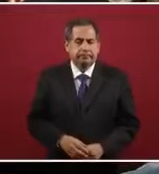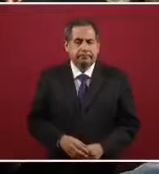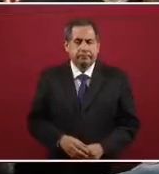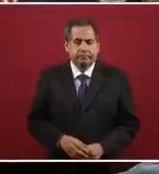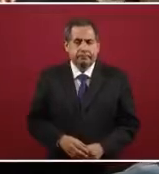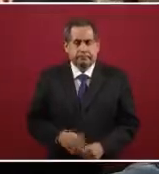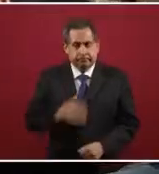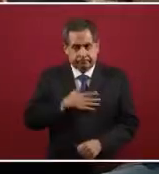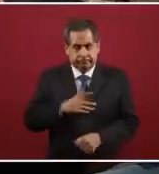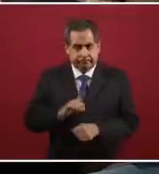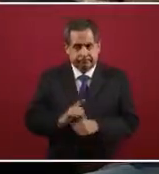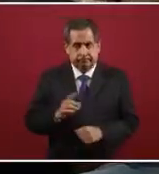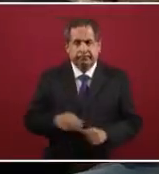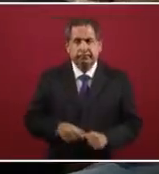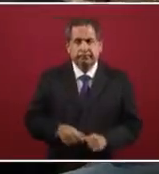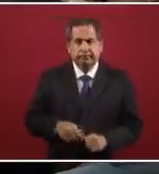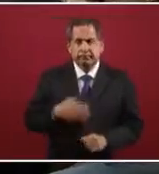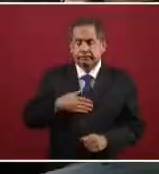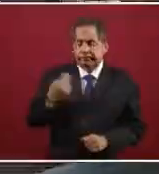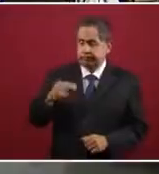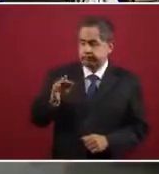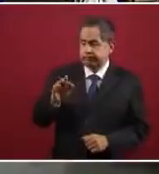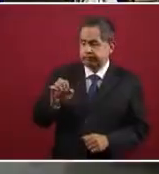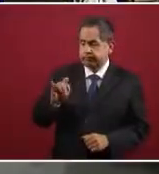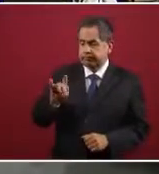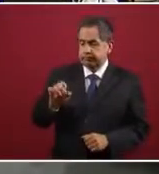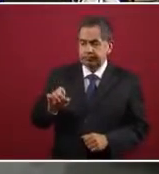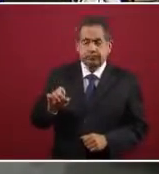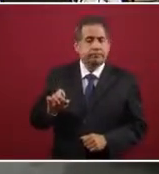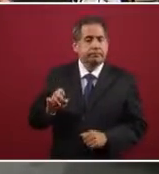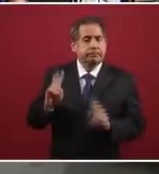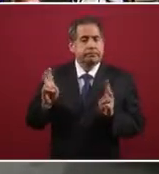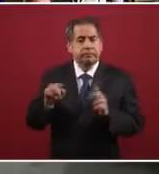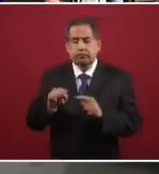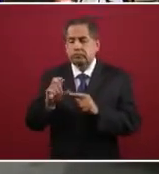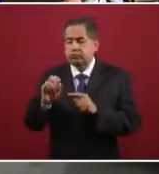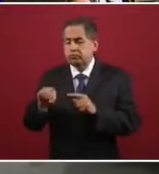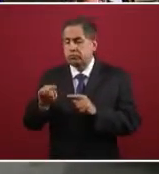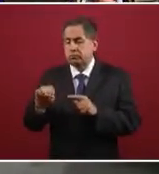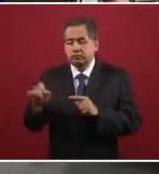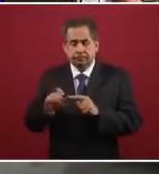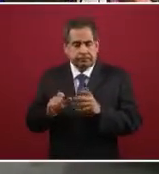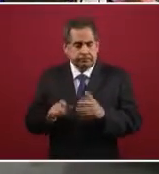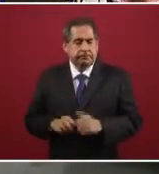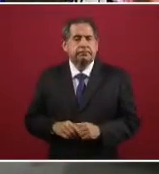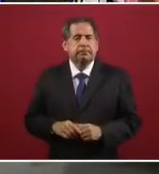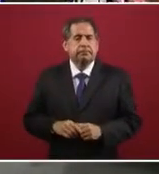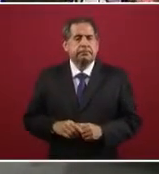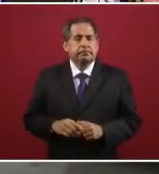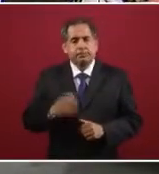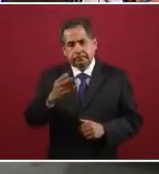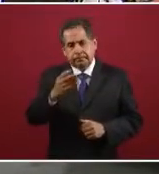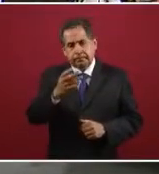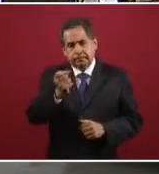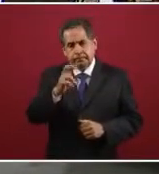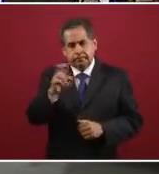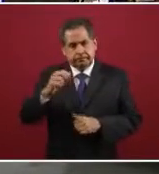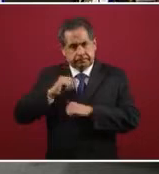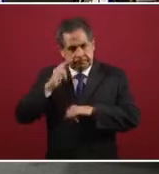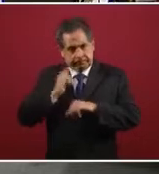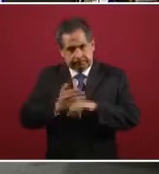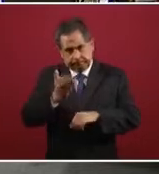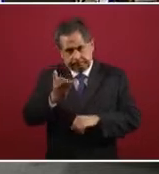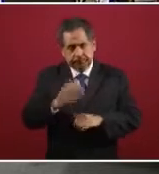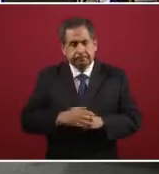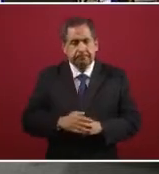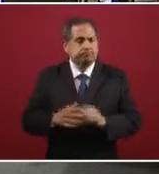Sí. Buenos días, Felipe Fierro de tiempo.com.mx y Puente Libre. Señor Canciller, ¿cuál es la situación detallada